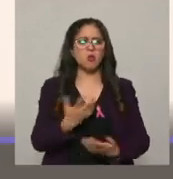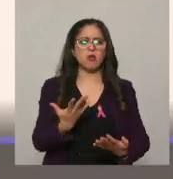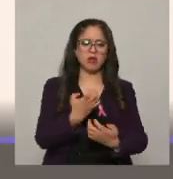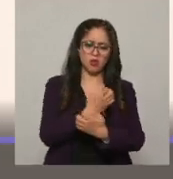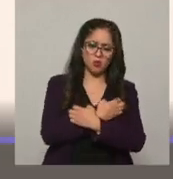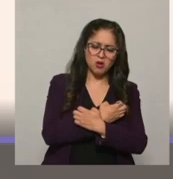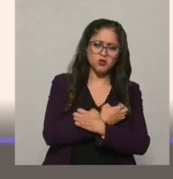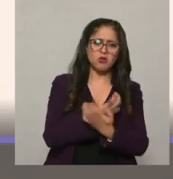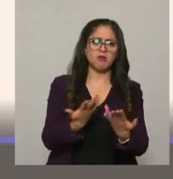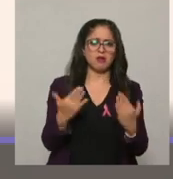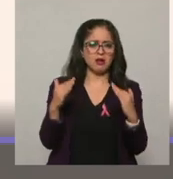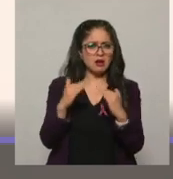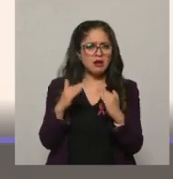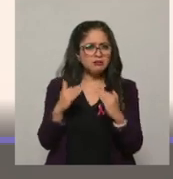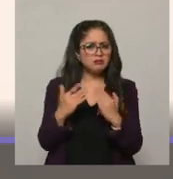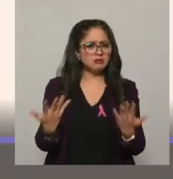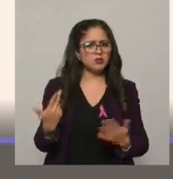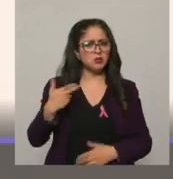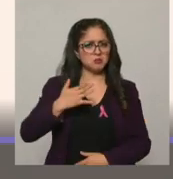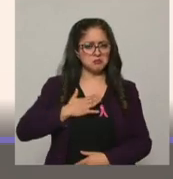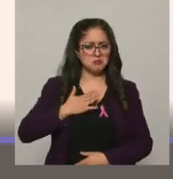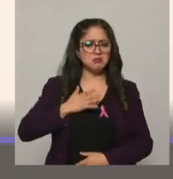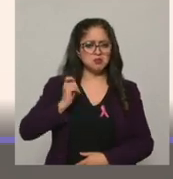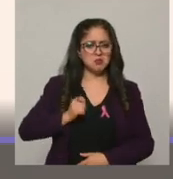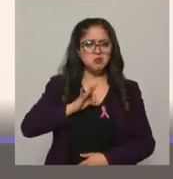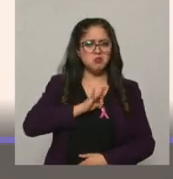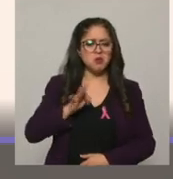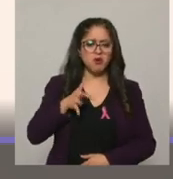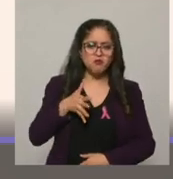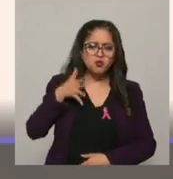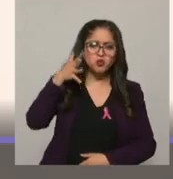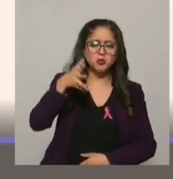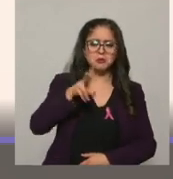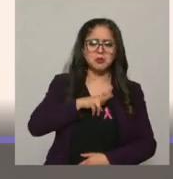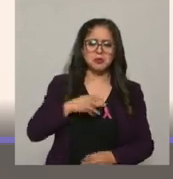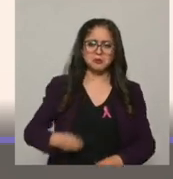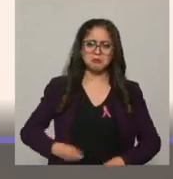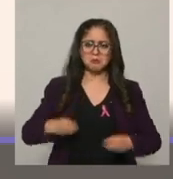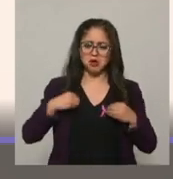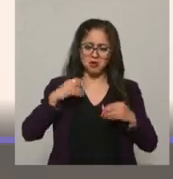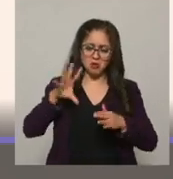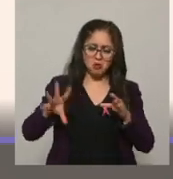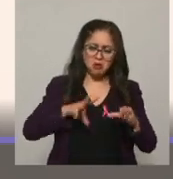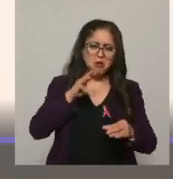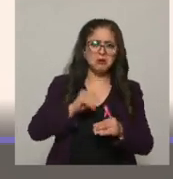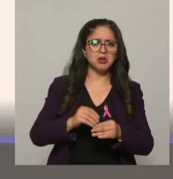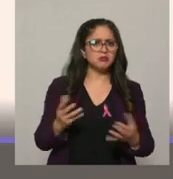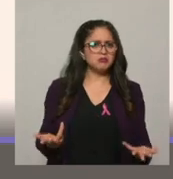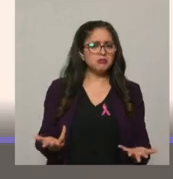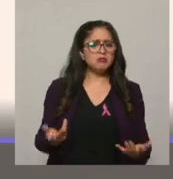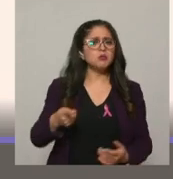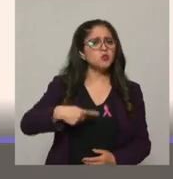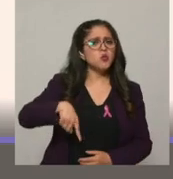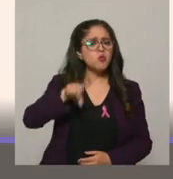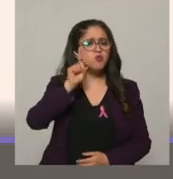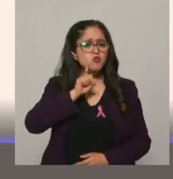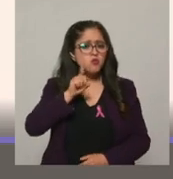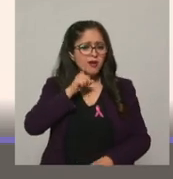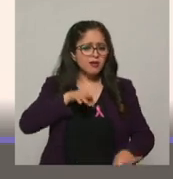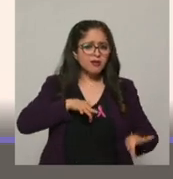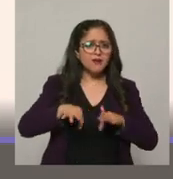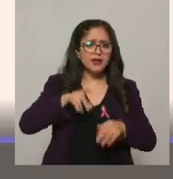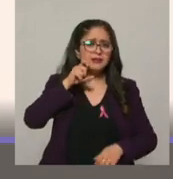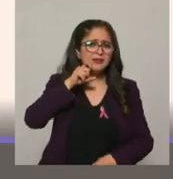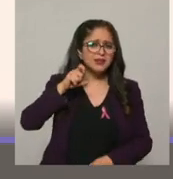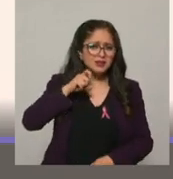para que nosotras podamos construir una vida integral. Pero el contexto de las mujeres trabajadoras sexuales es lo que